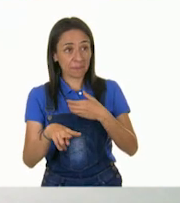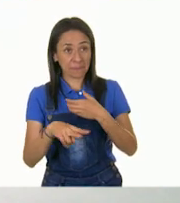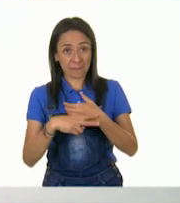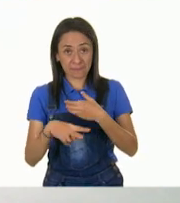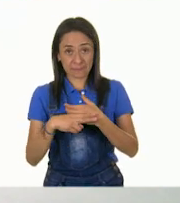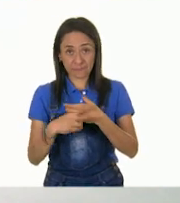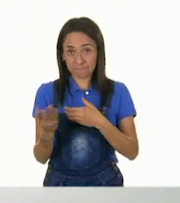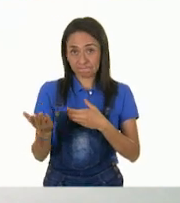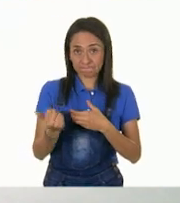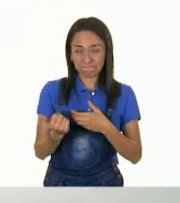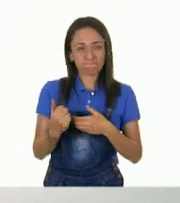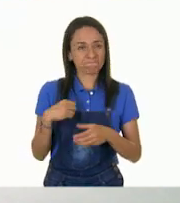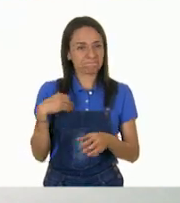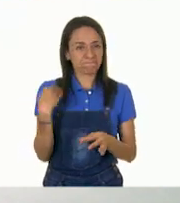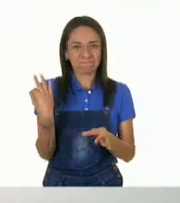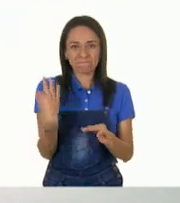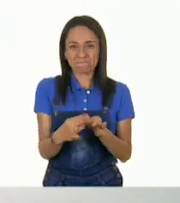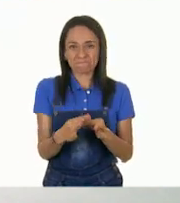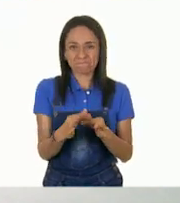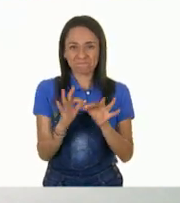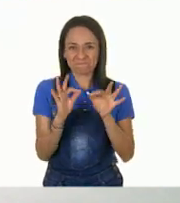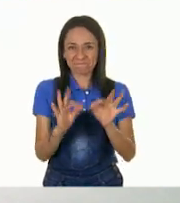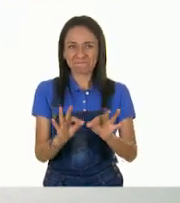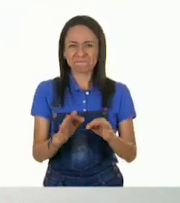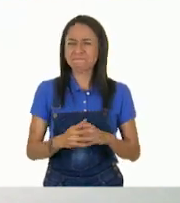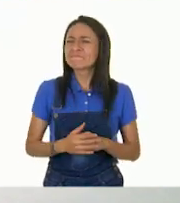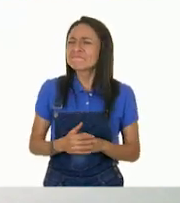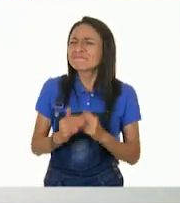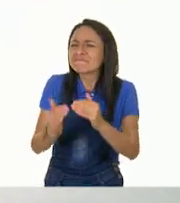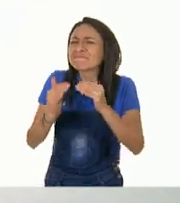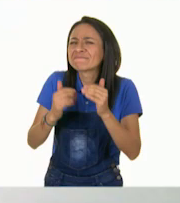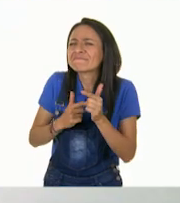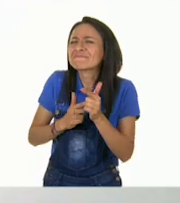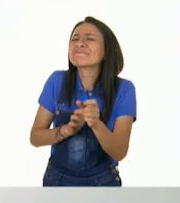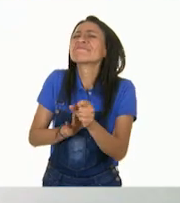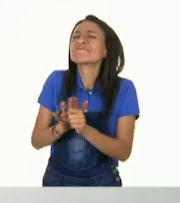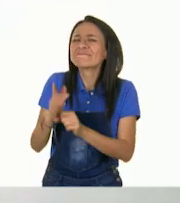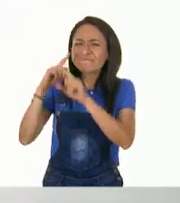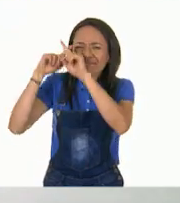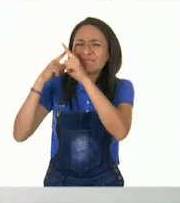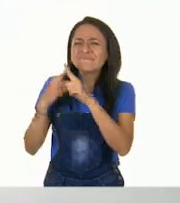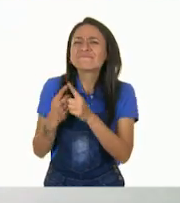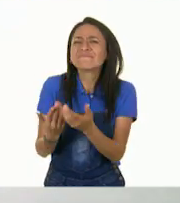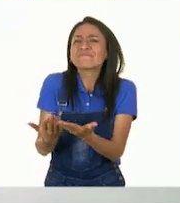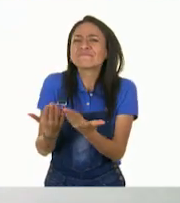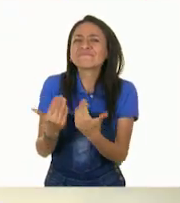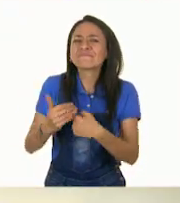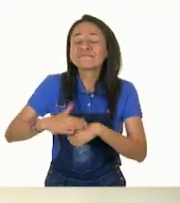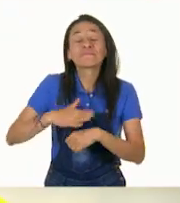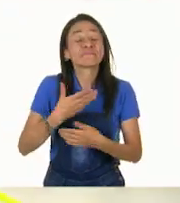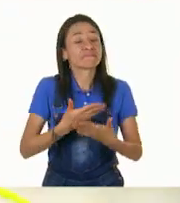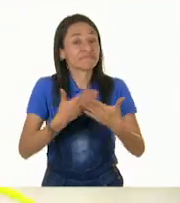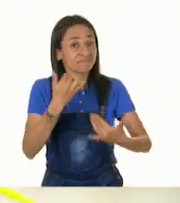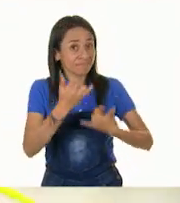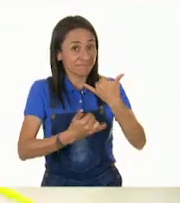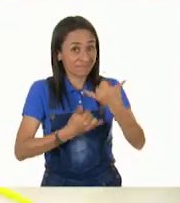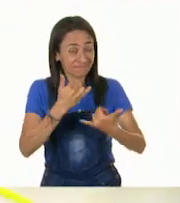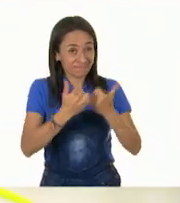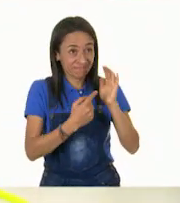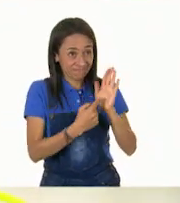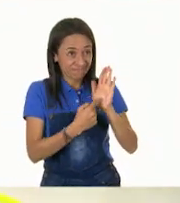listo que te diga si te voy a enseñar un juego donde hay unas rocas